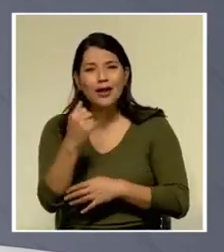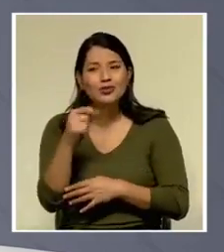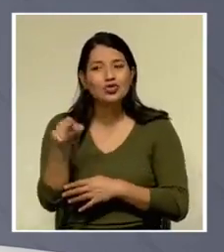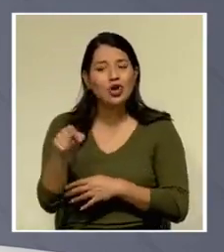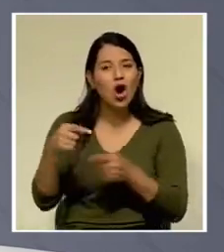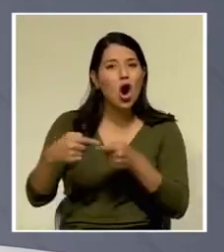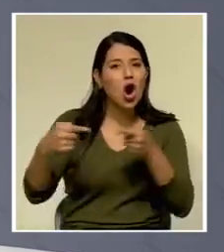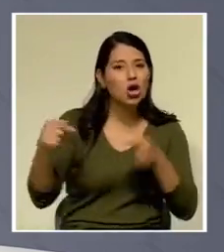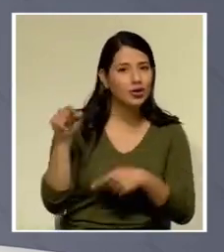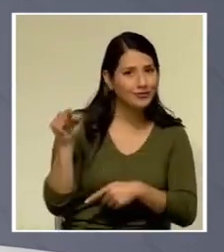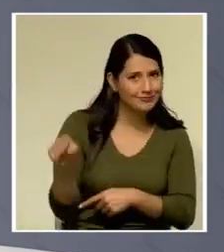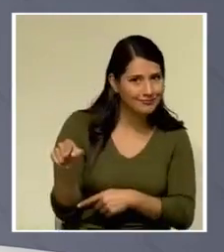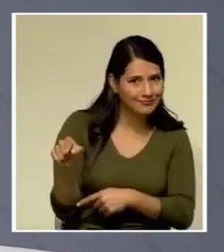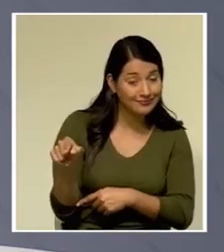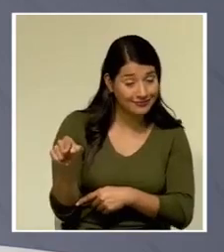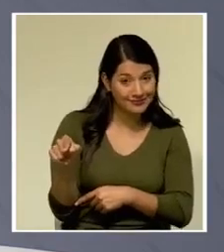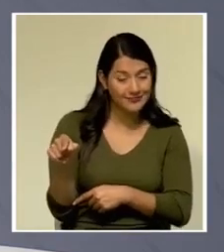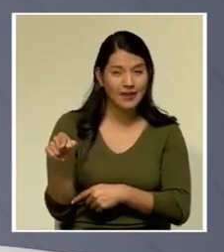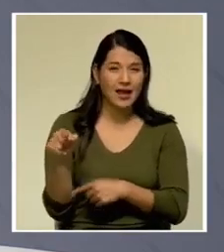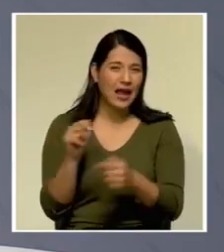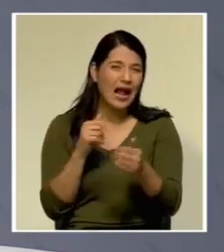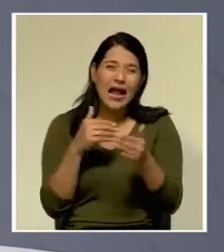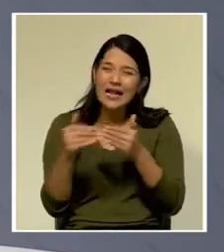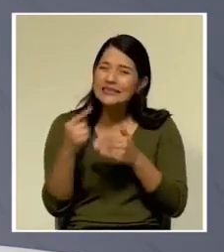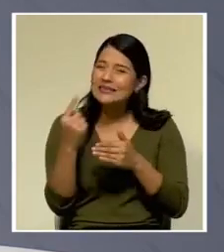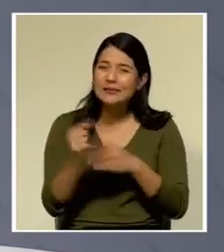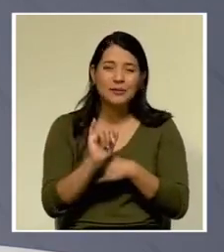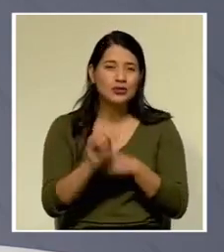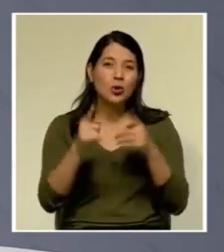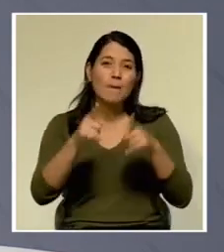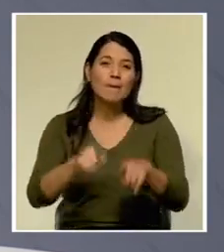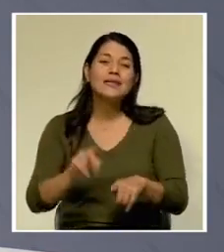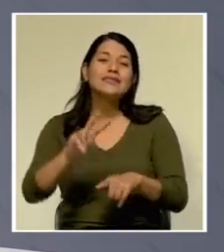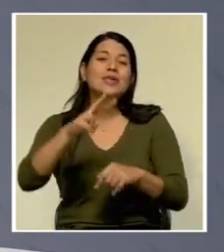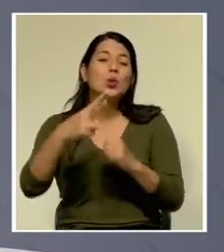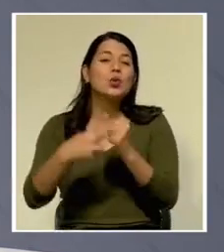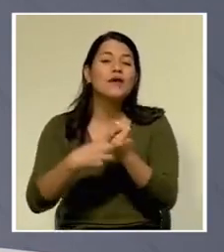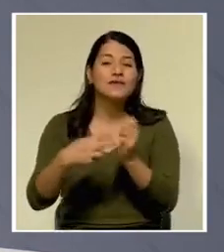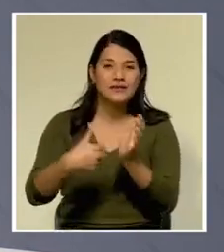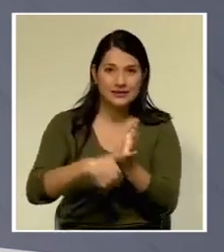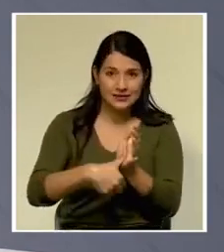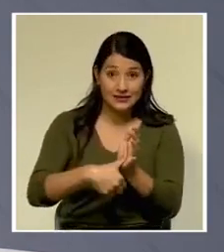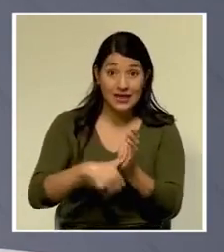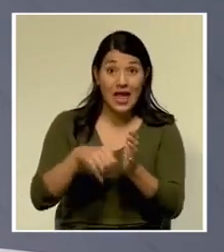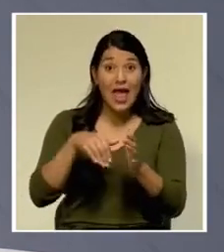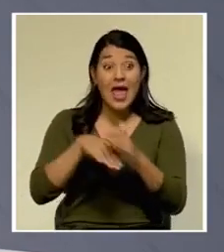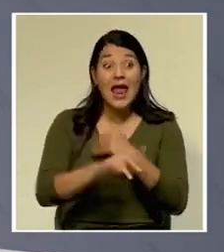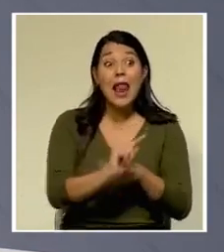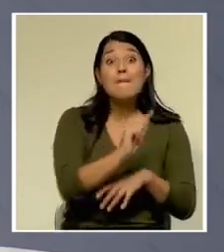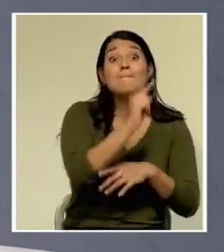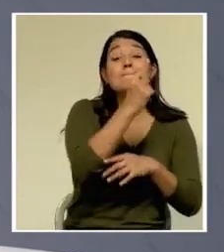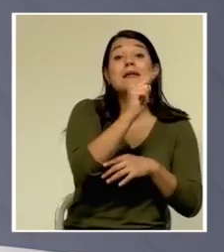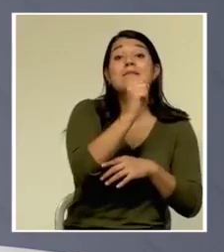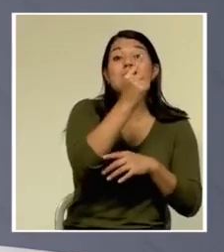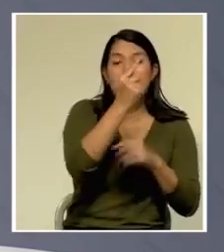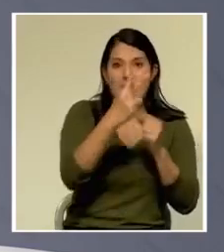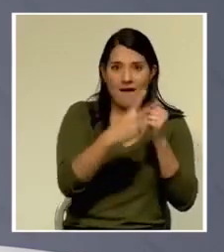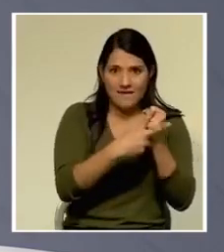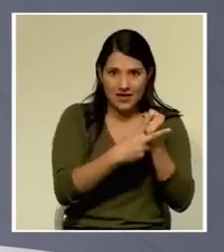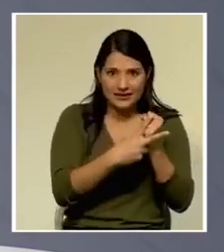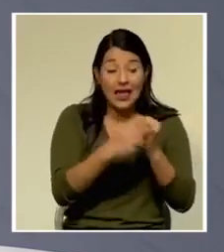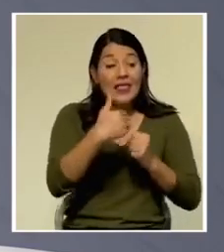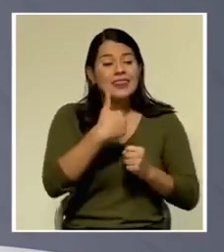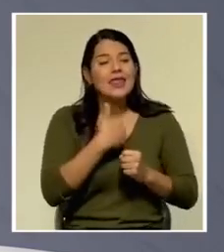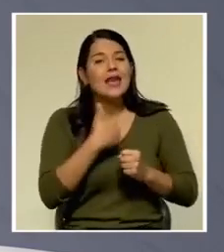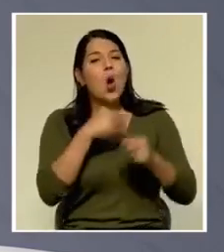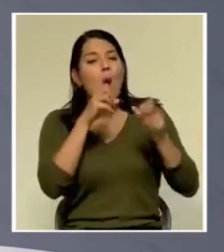demuestra. En la primera ronda, uno tiene la posibilidad de escoger y seleccionar, sobre